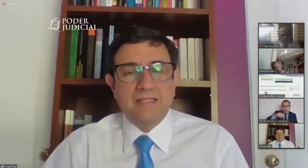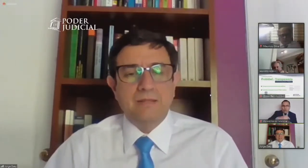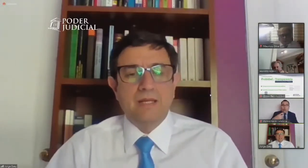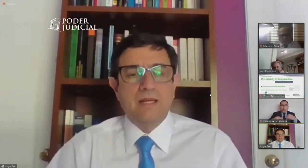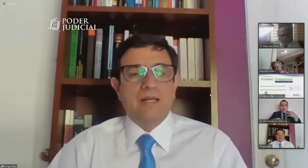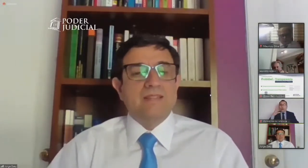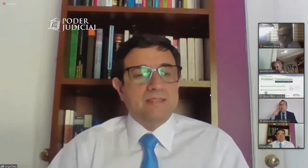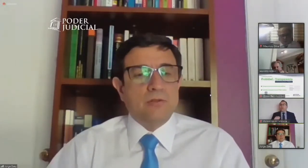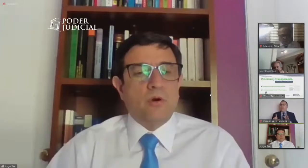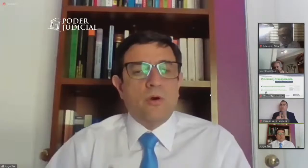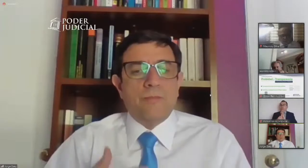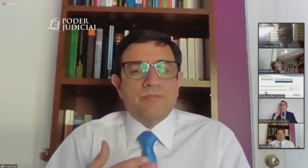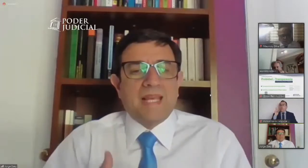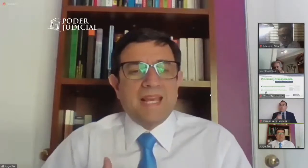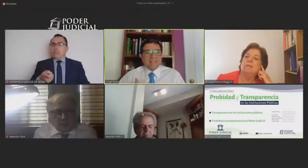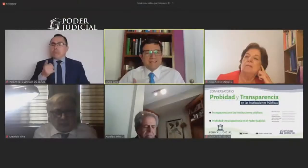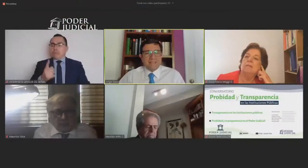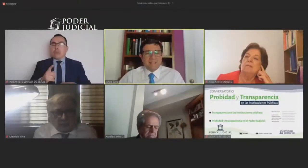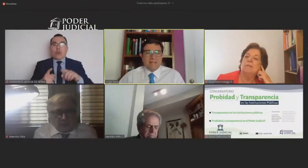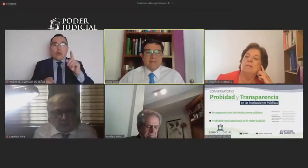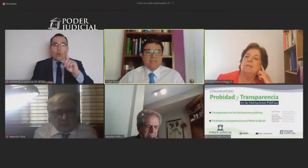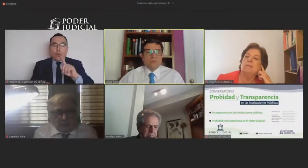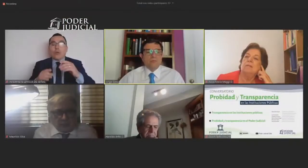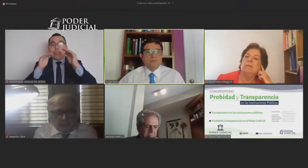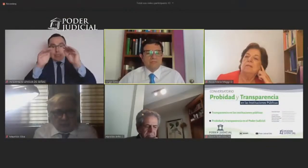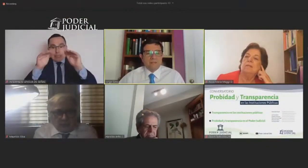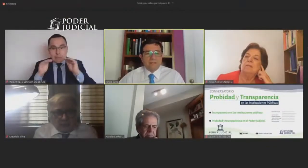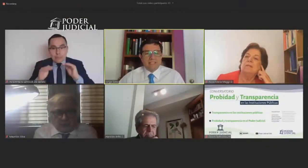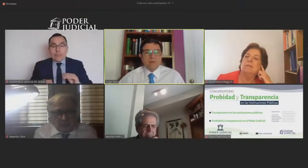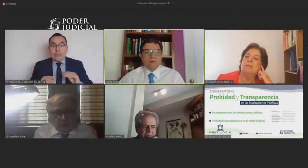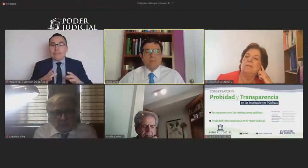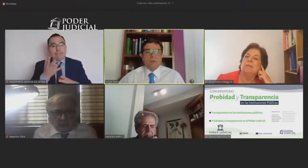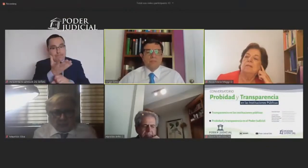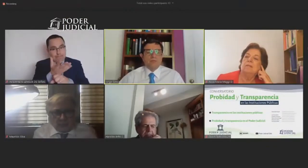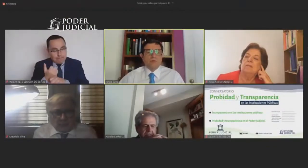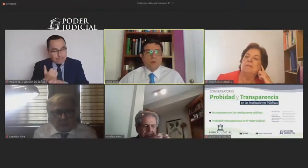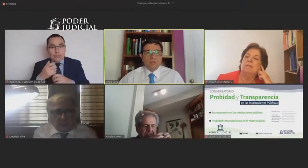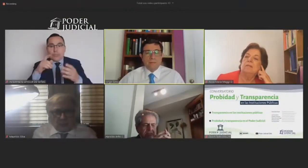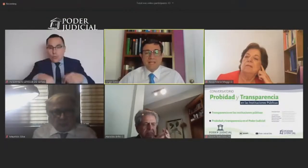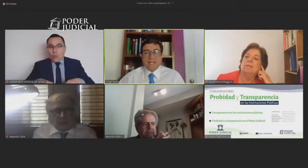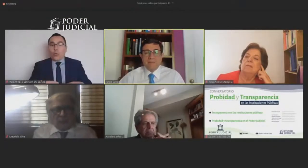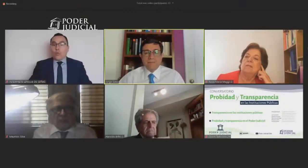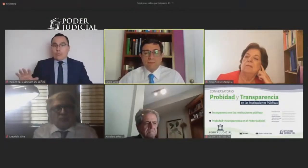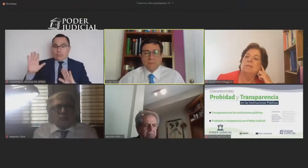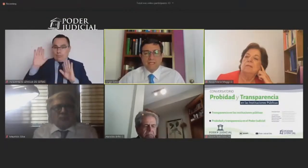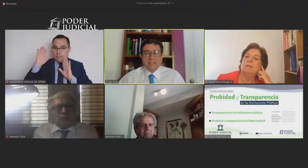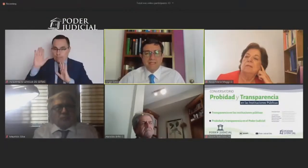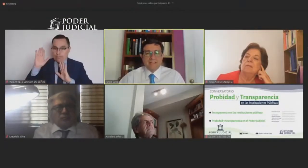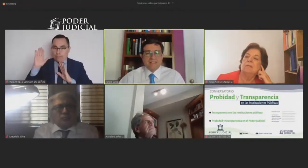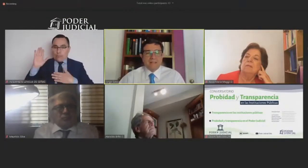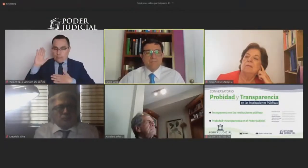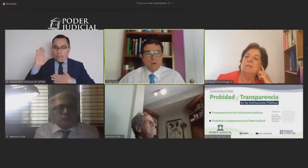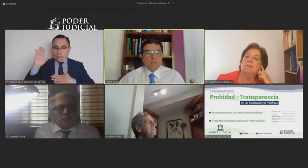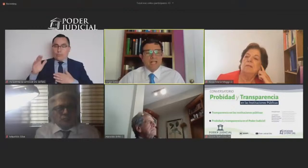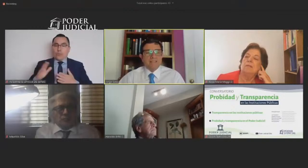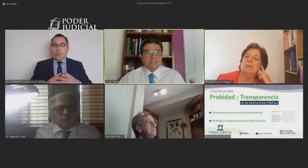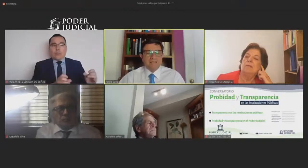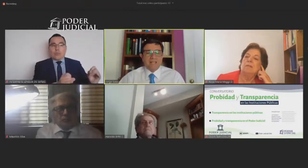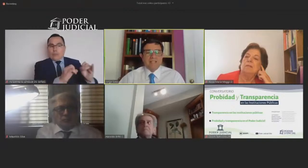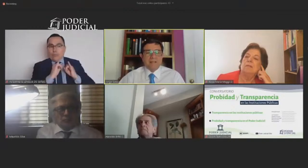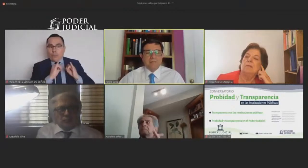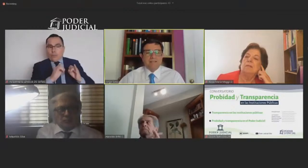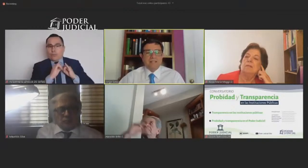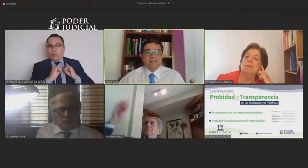aplicar la ley, sino exige a la vez un definido compromiso con los deberes que le informan, se impone